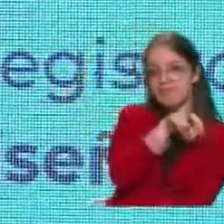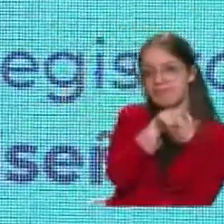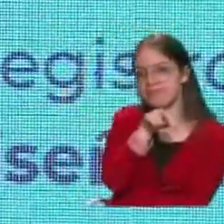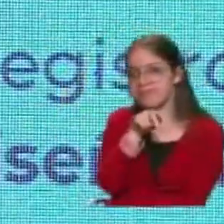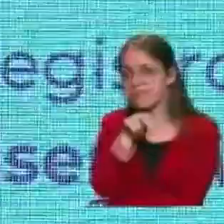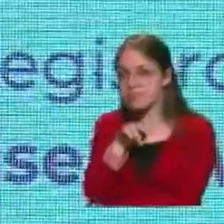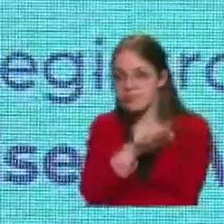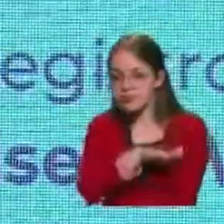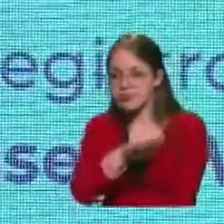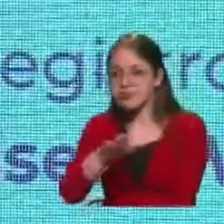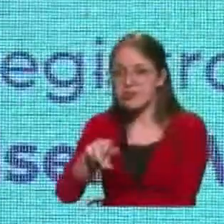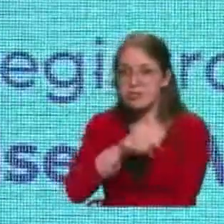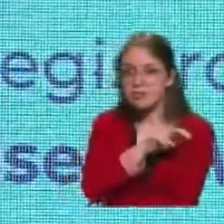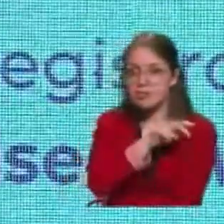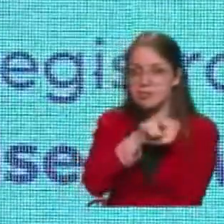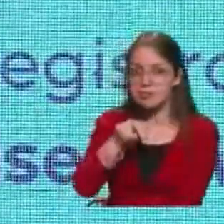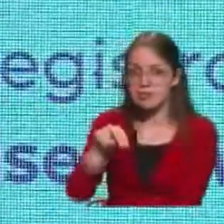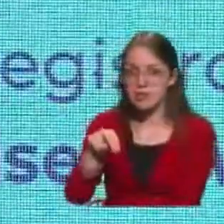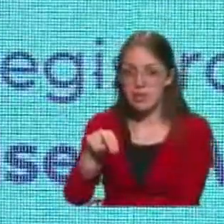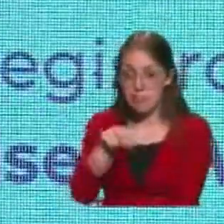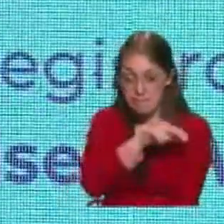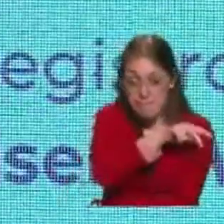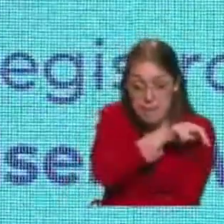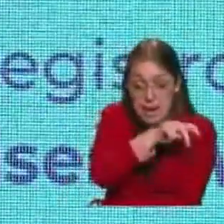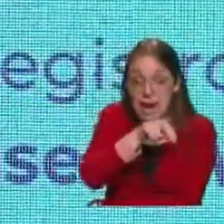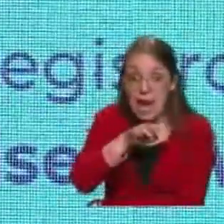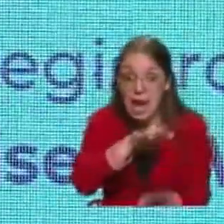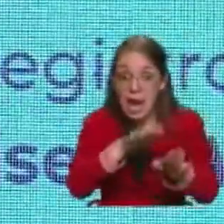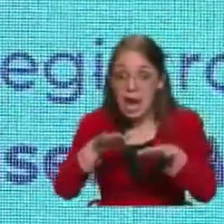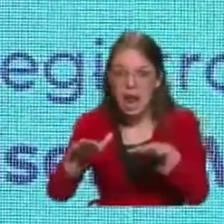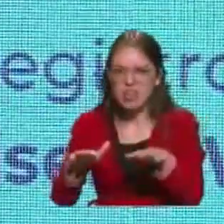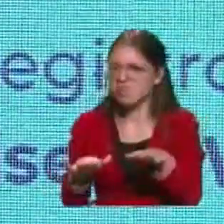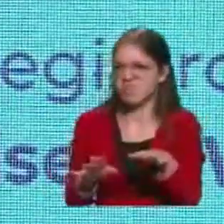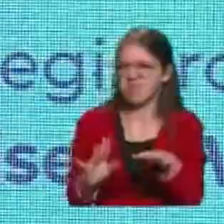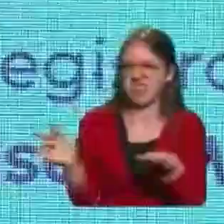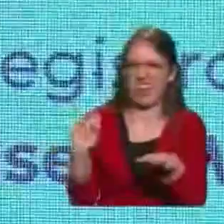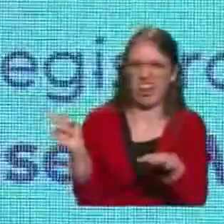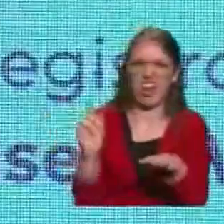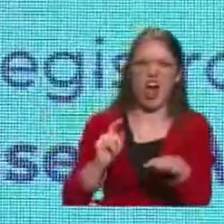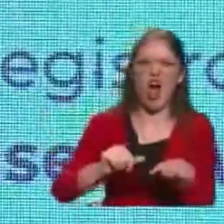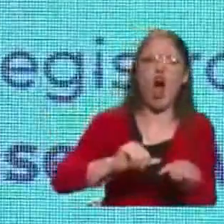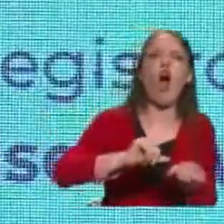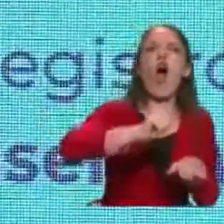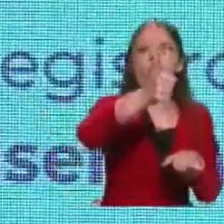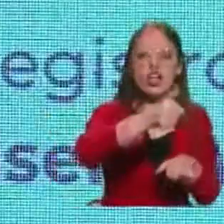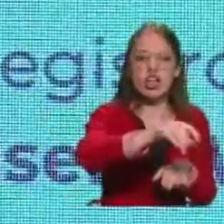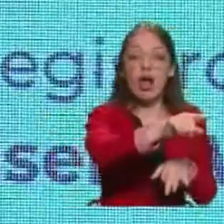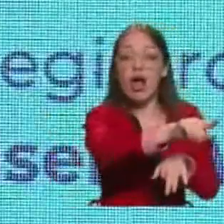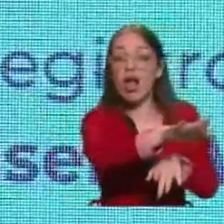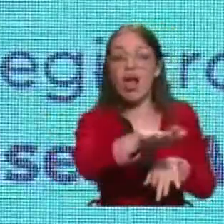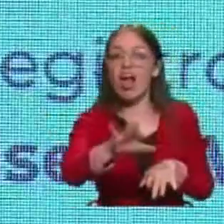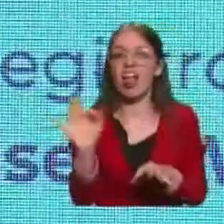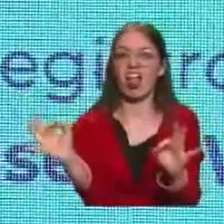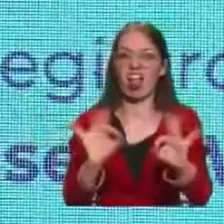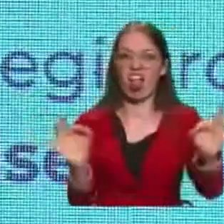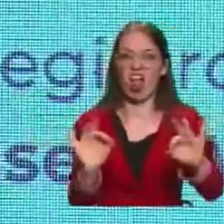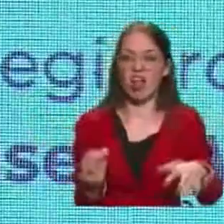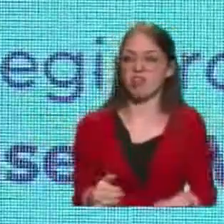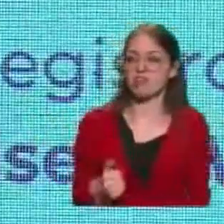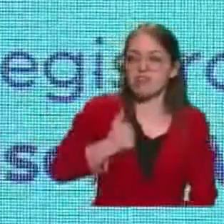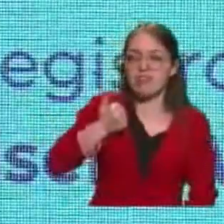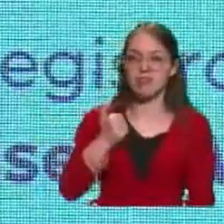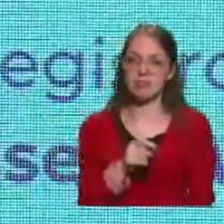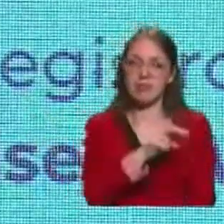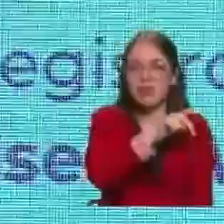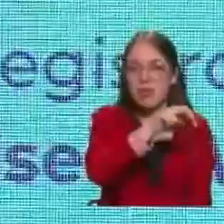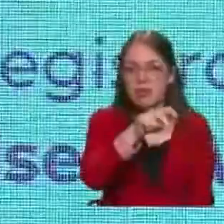por un sitio distinto a la cebra la tecnología las ciudades sin ton inteligentes van en inversión en tecnología pero de la mano